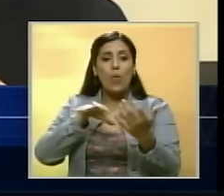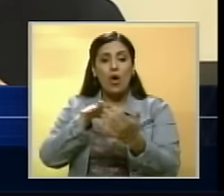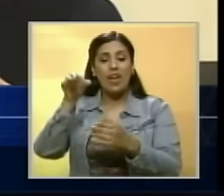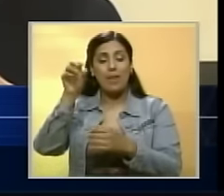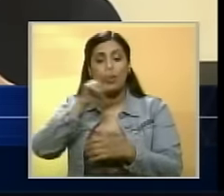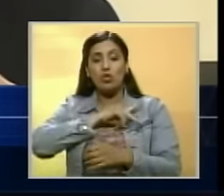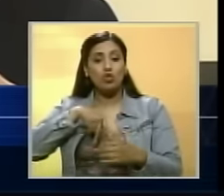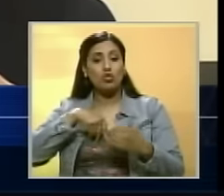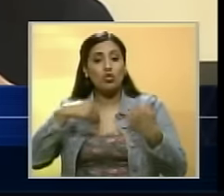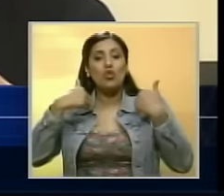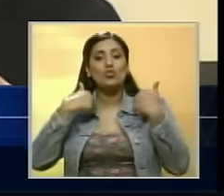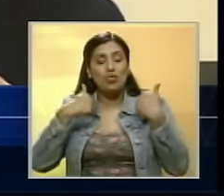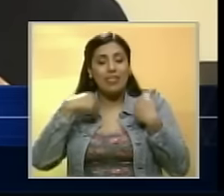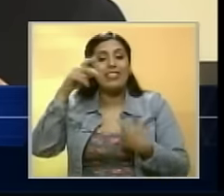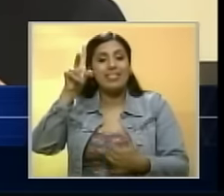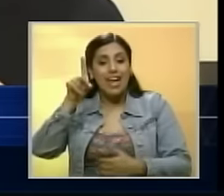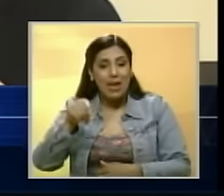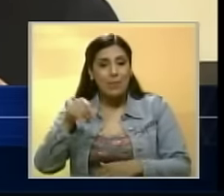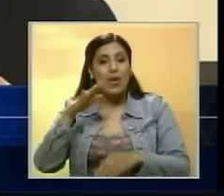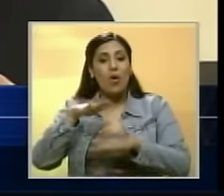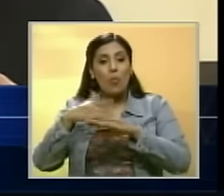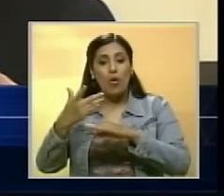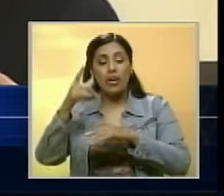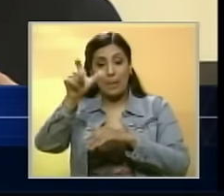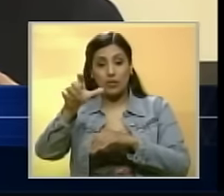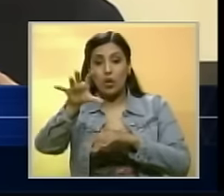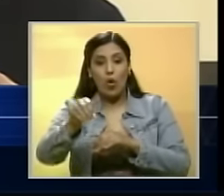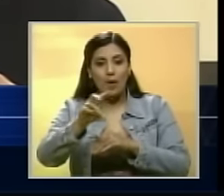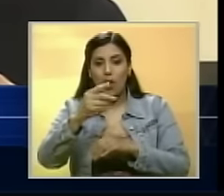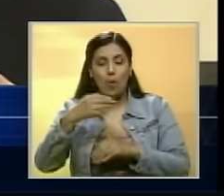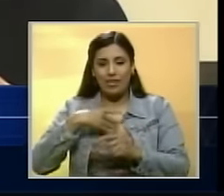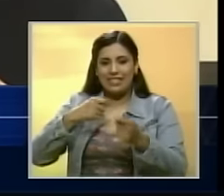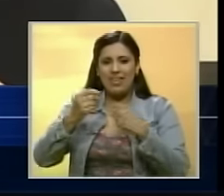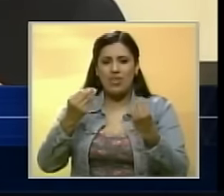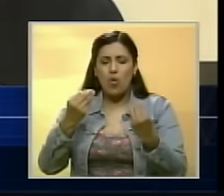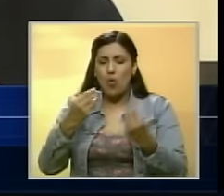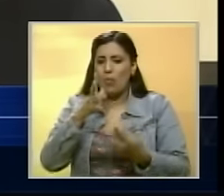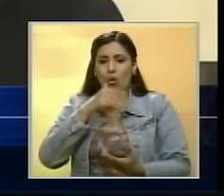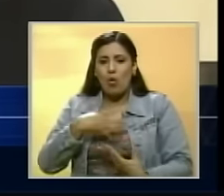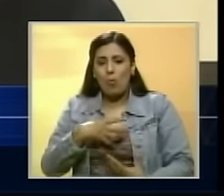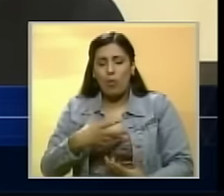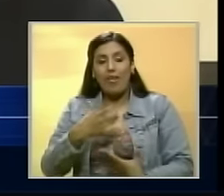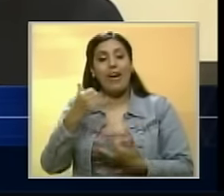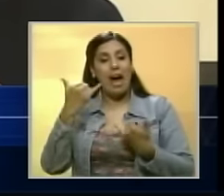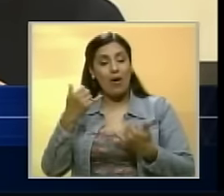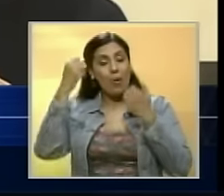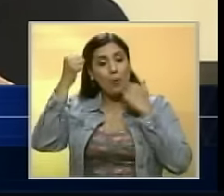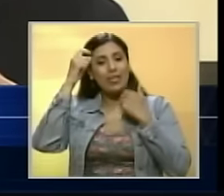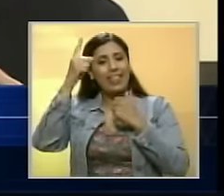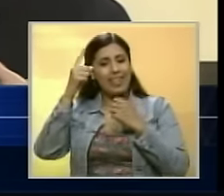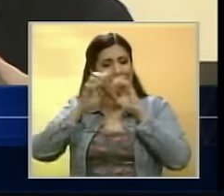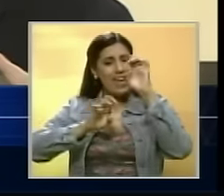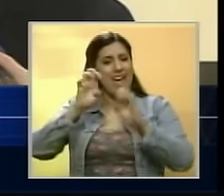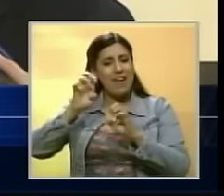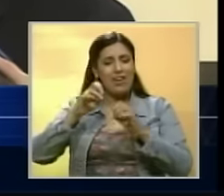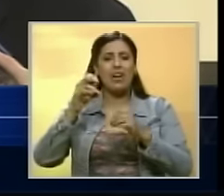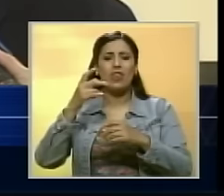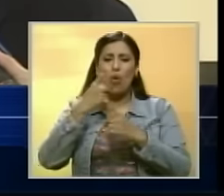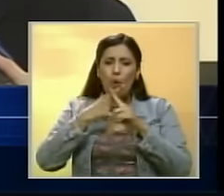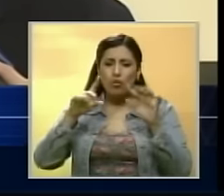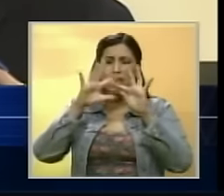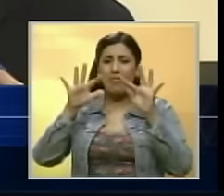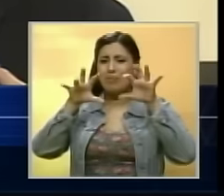tonos somos víctimas también igual que nuestros consumidores y consideramos que realmente la protesta debe ser canalizada bajo